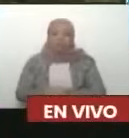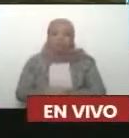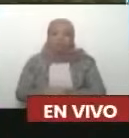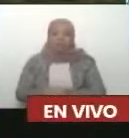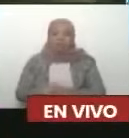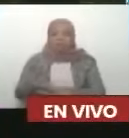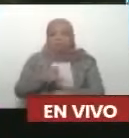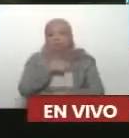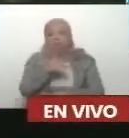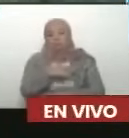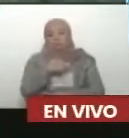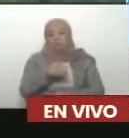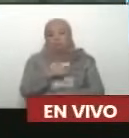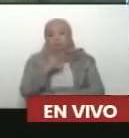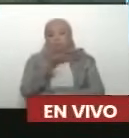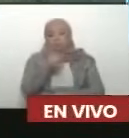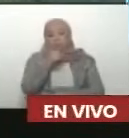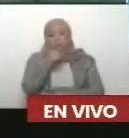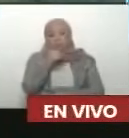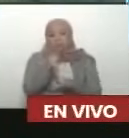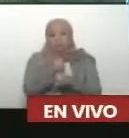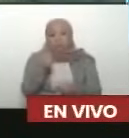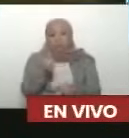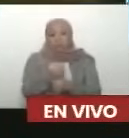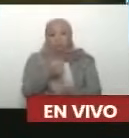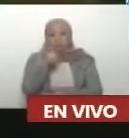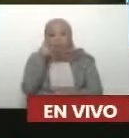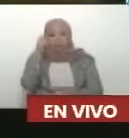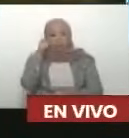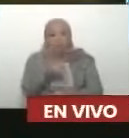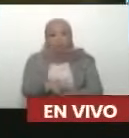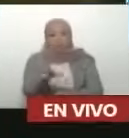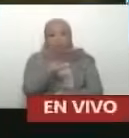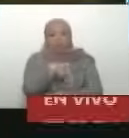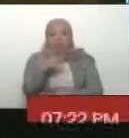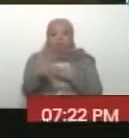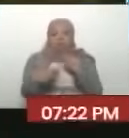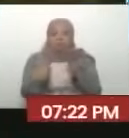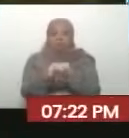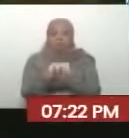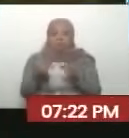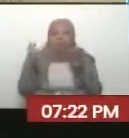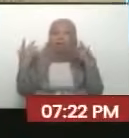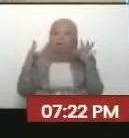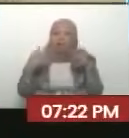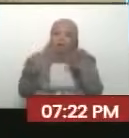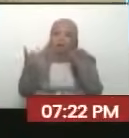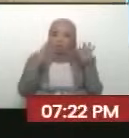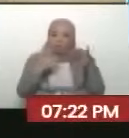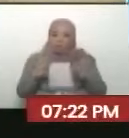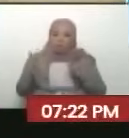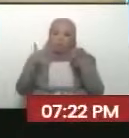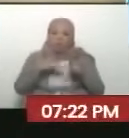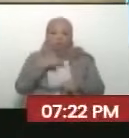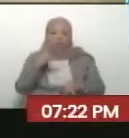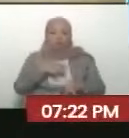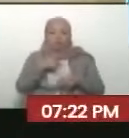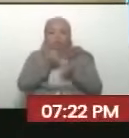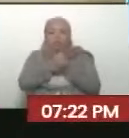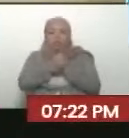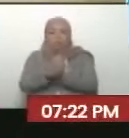emoción. Y me siento halagada, bueno, de recibir estos aplausos, de sentir tanto